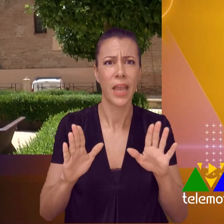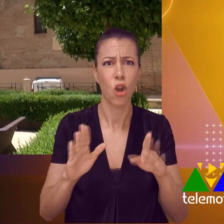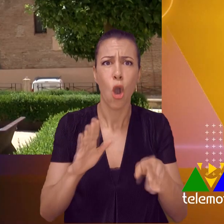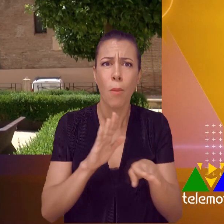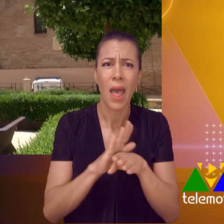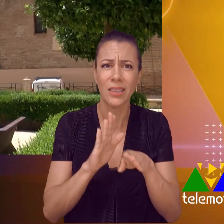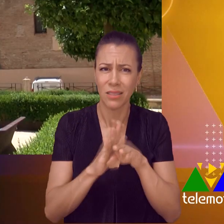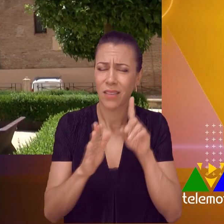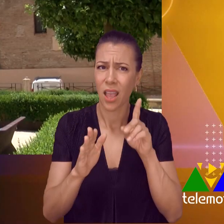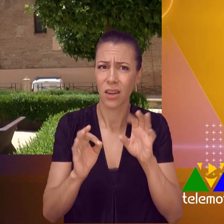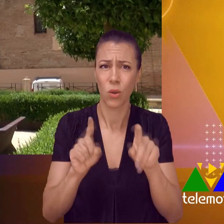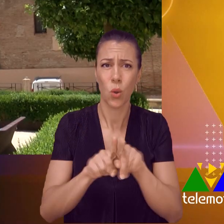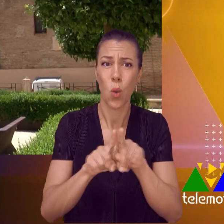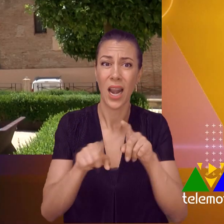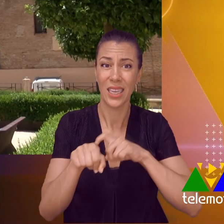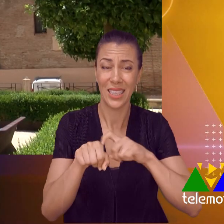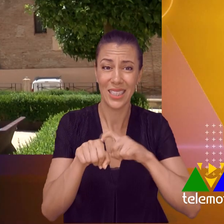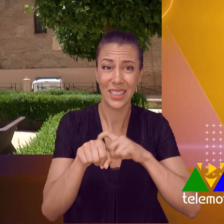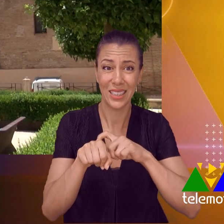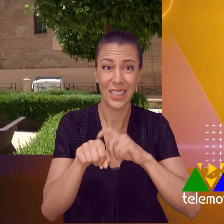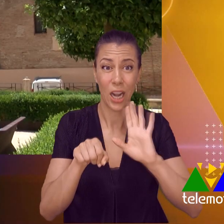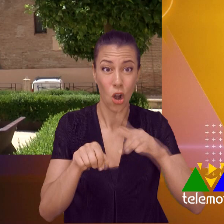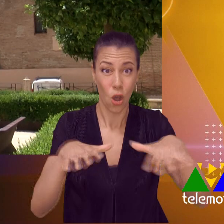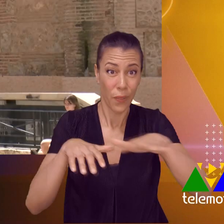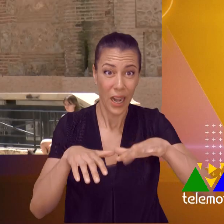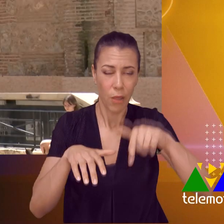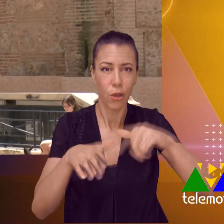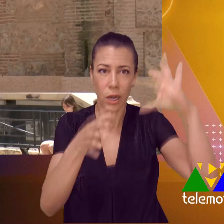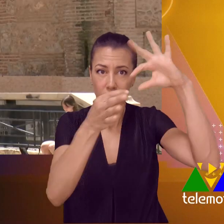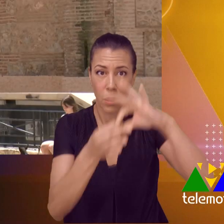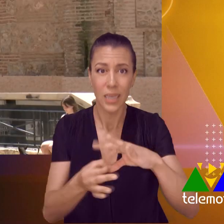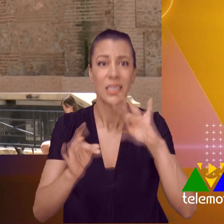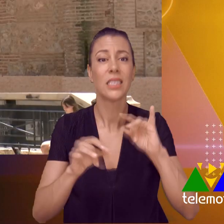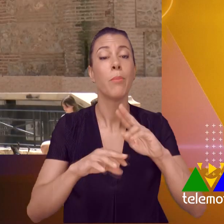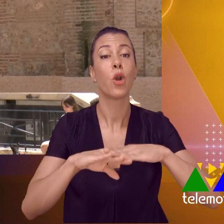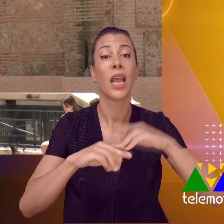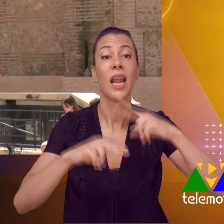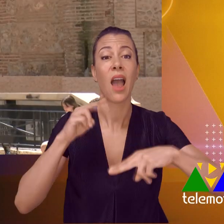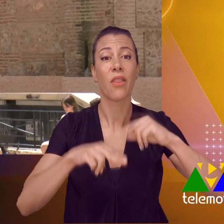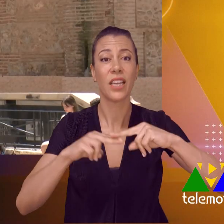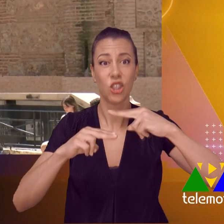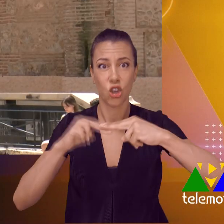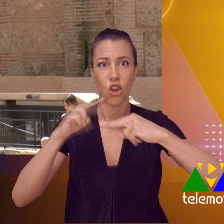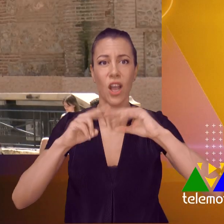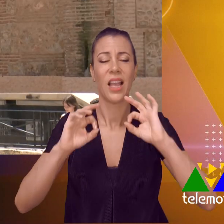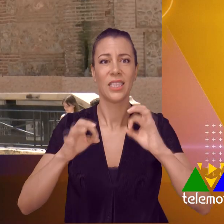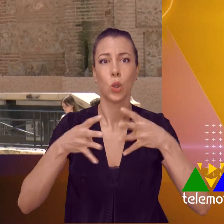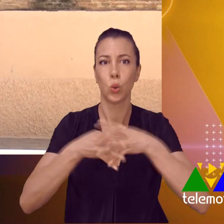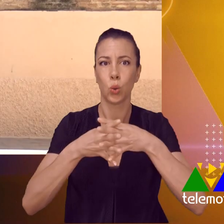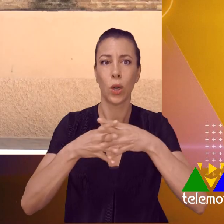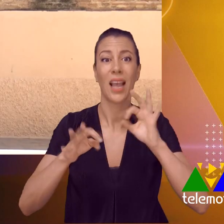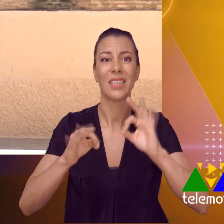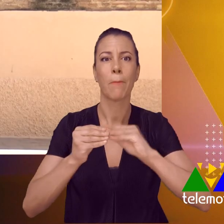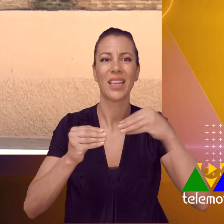poco el estilo, porque evidentemente el ladrillo formaba parte de la estructura del edificio, era el material